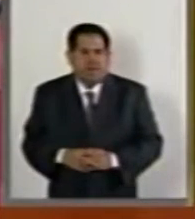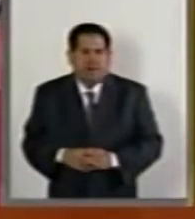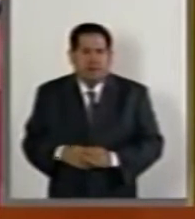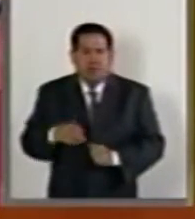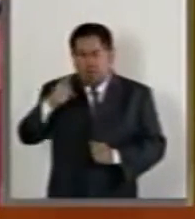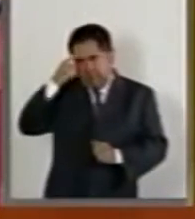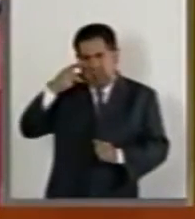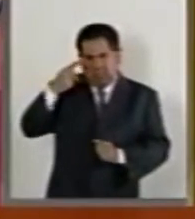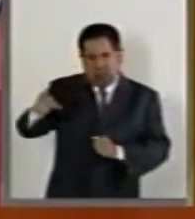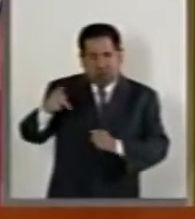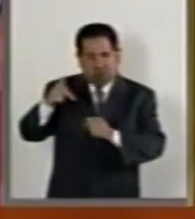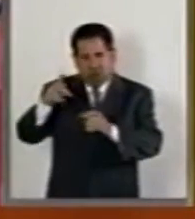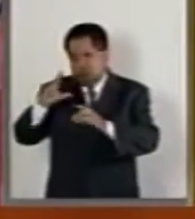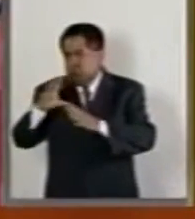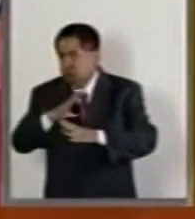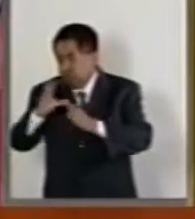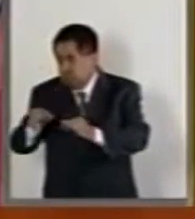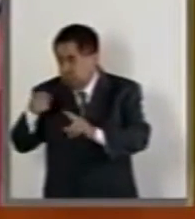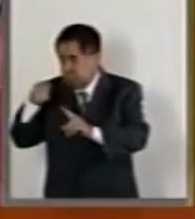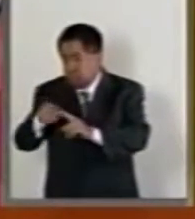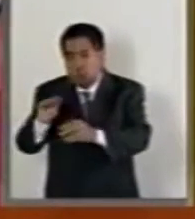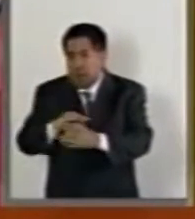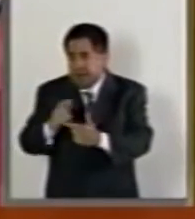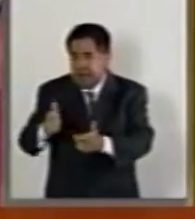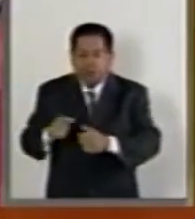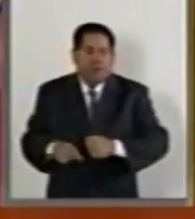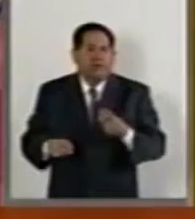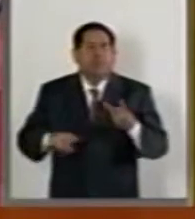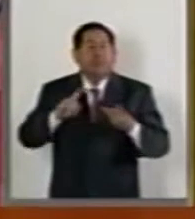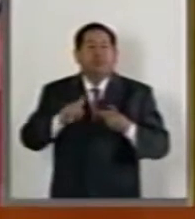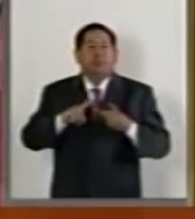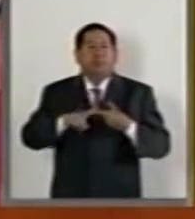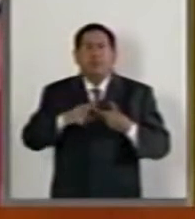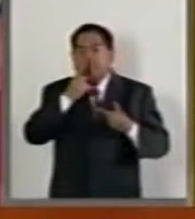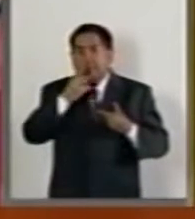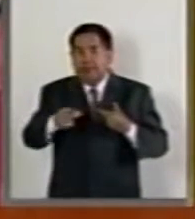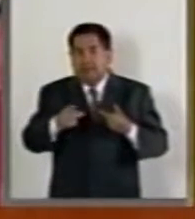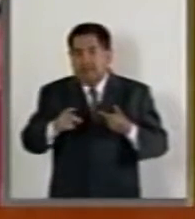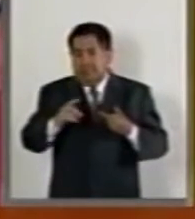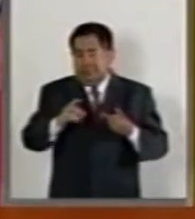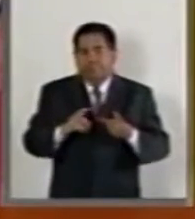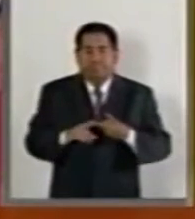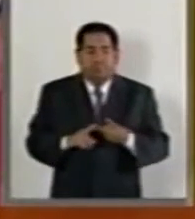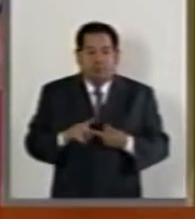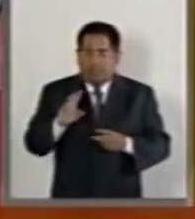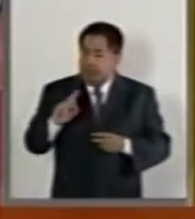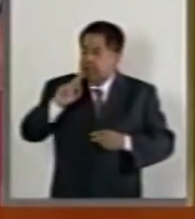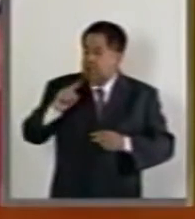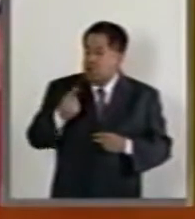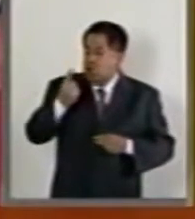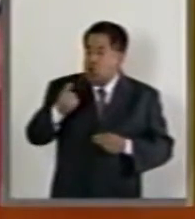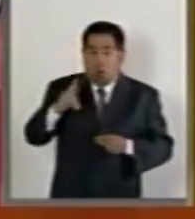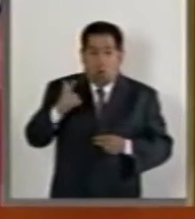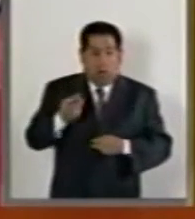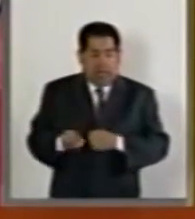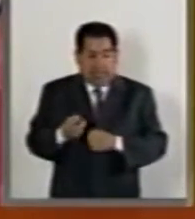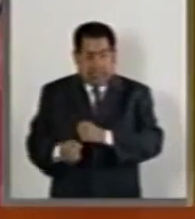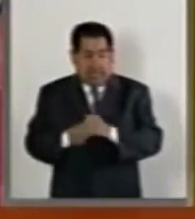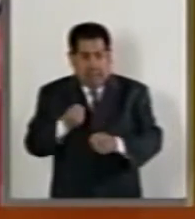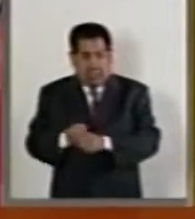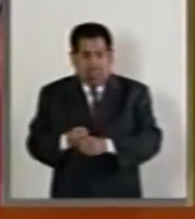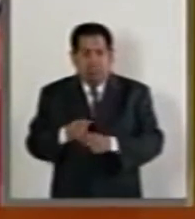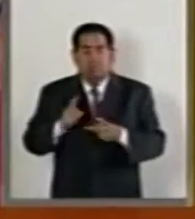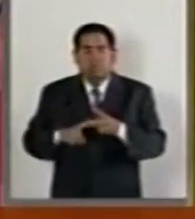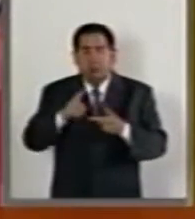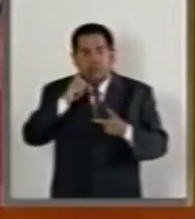acordes a su creación. El segundo aspecto tiene que ver que el 31 de julio de este año